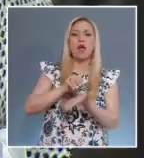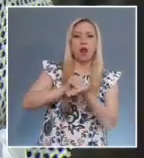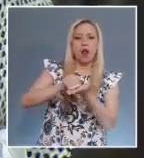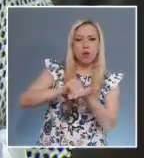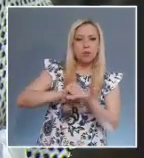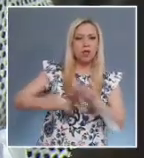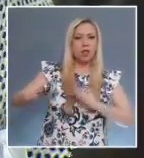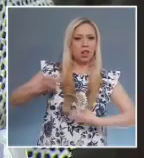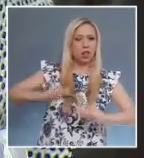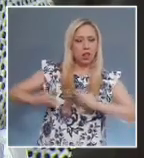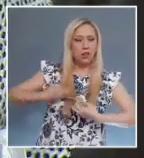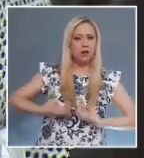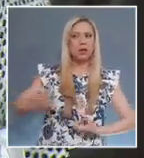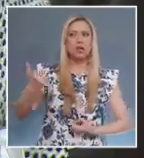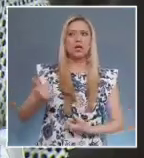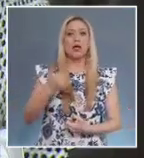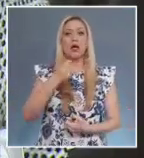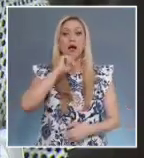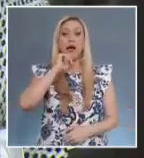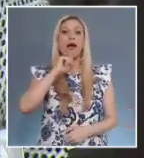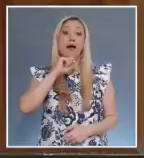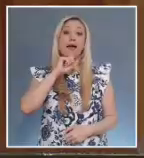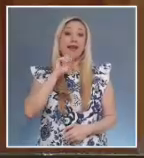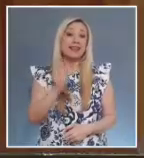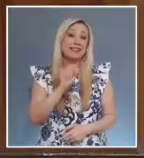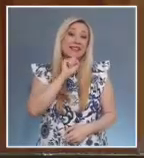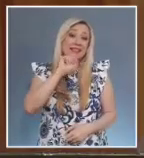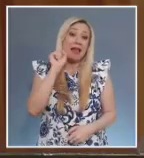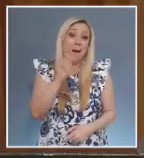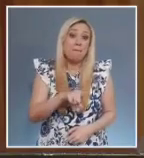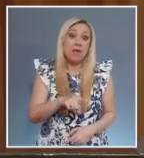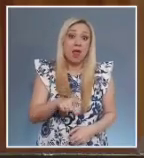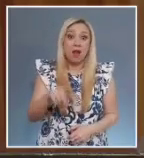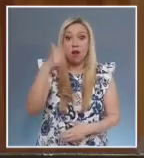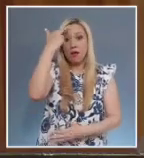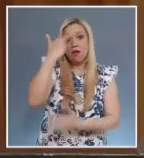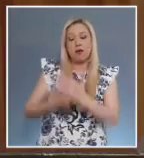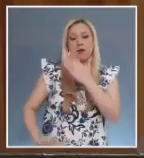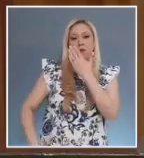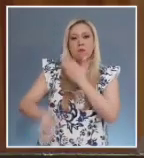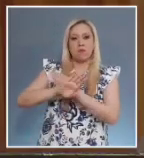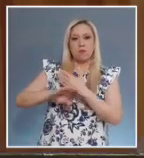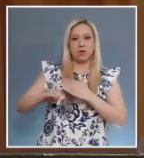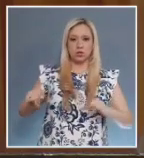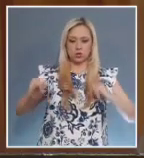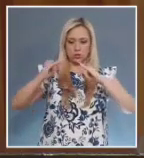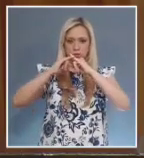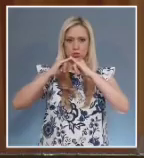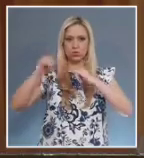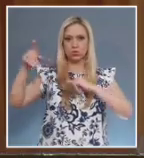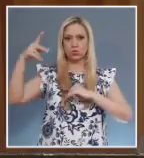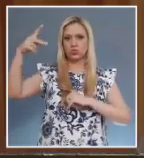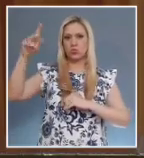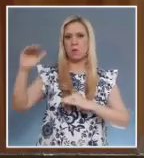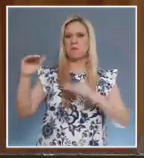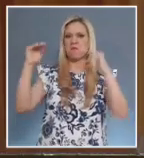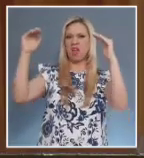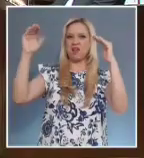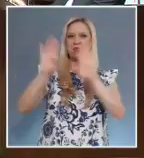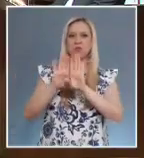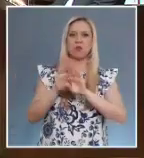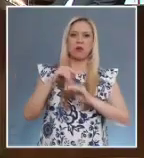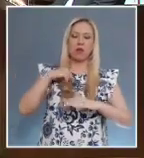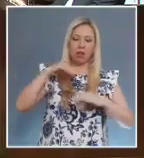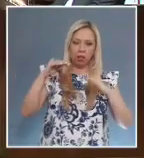incurrido en violencia política e institucional en la sesión de este miércoles la sala superior revocó nuevamente la sentencia